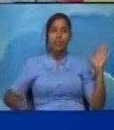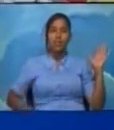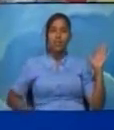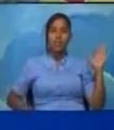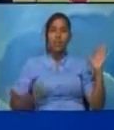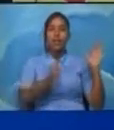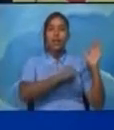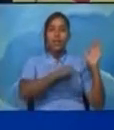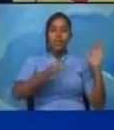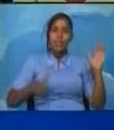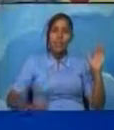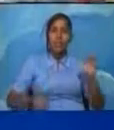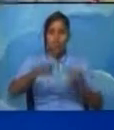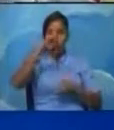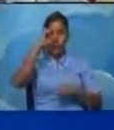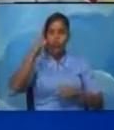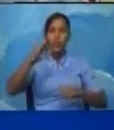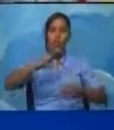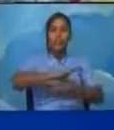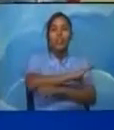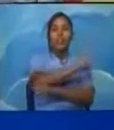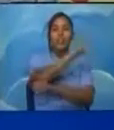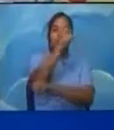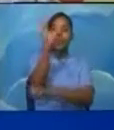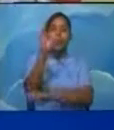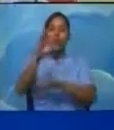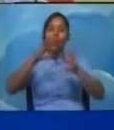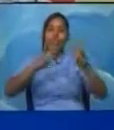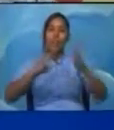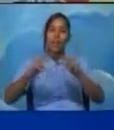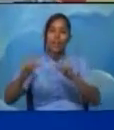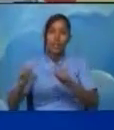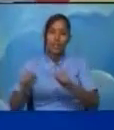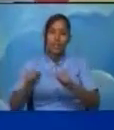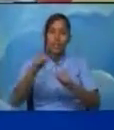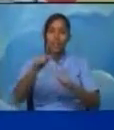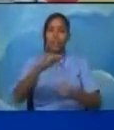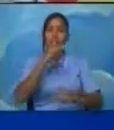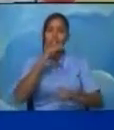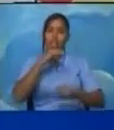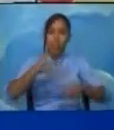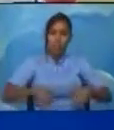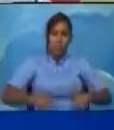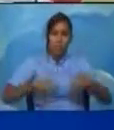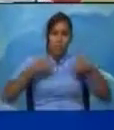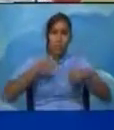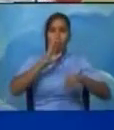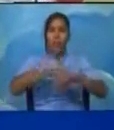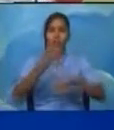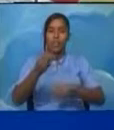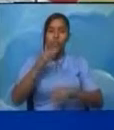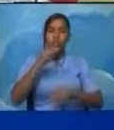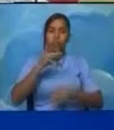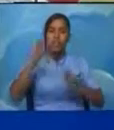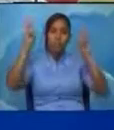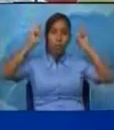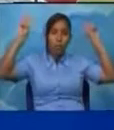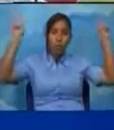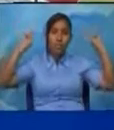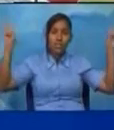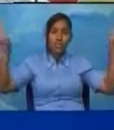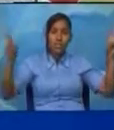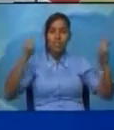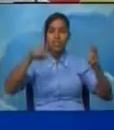El Señor, Dios del cielo y de la tierra, se enojó porque Moisés le cayó a palo